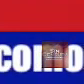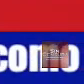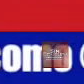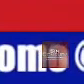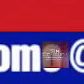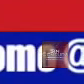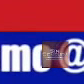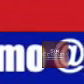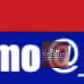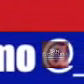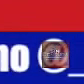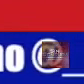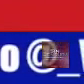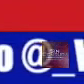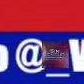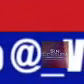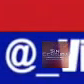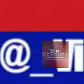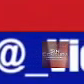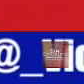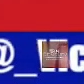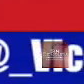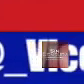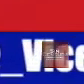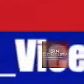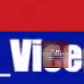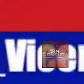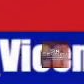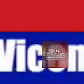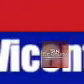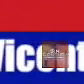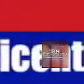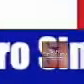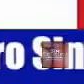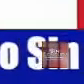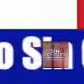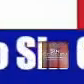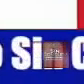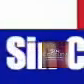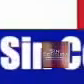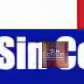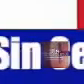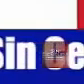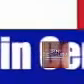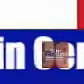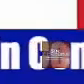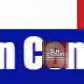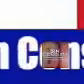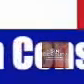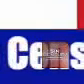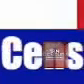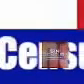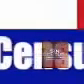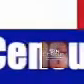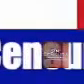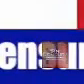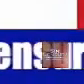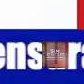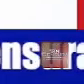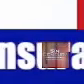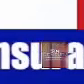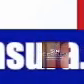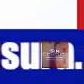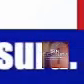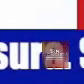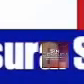o liderazgos, pues que utilizaron las prácticas tradicionales, ¿por qué no? En su lógica han de haber dicho, bueno, hay un cargo, hay un